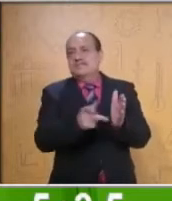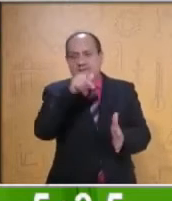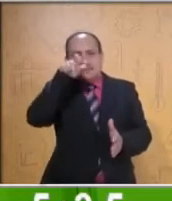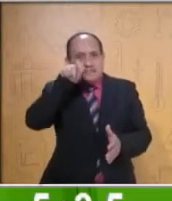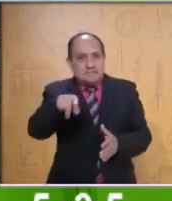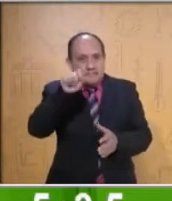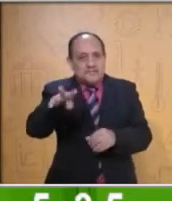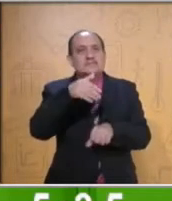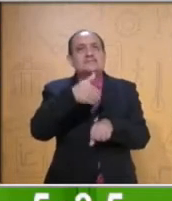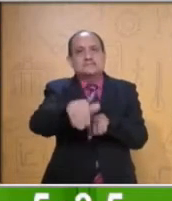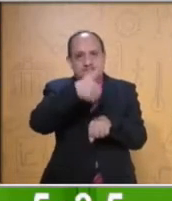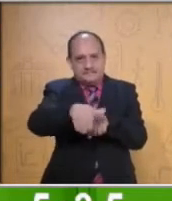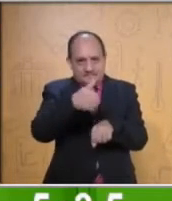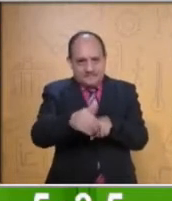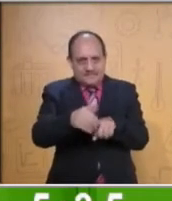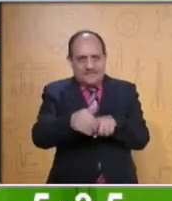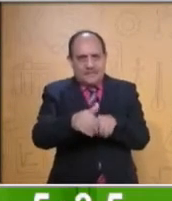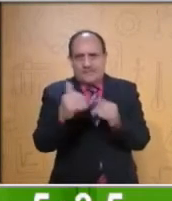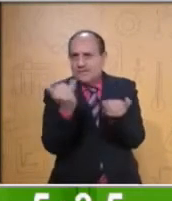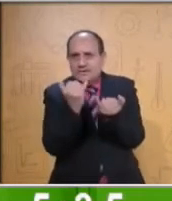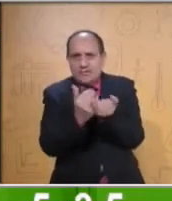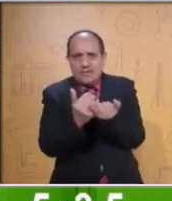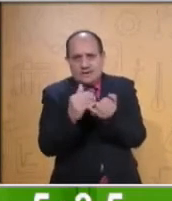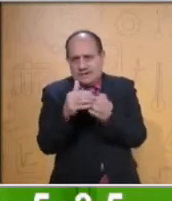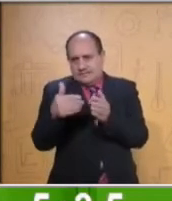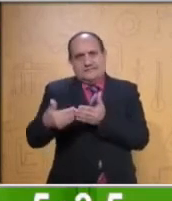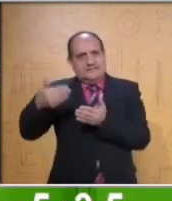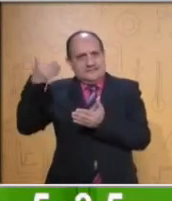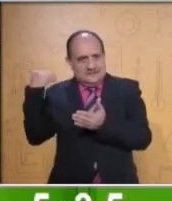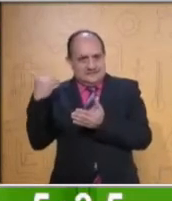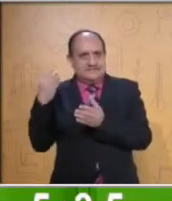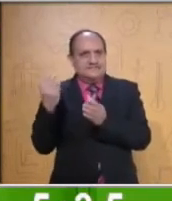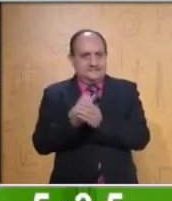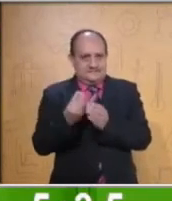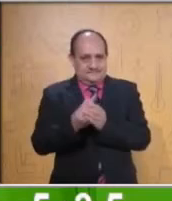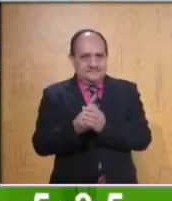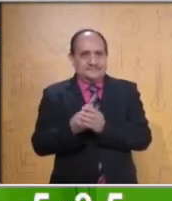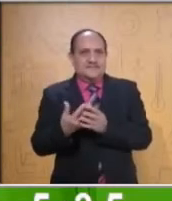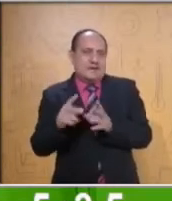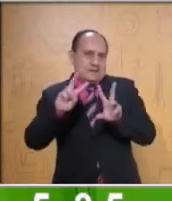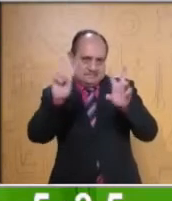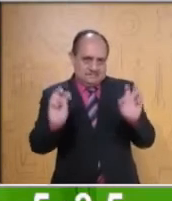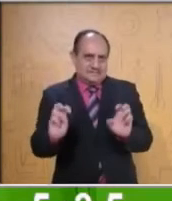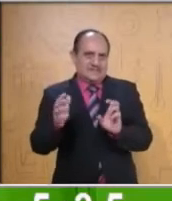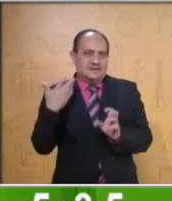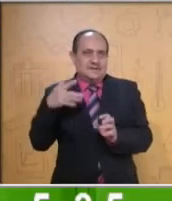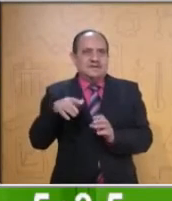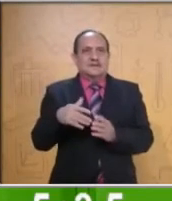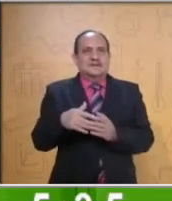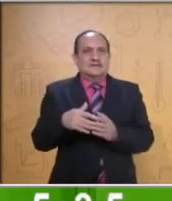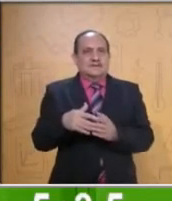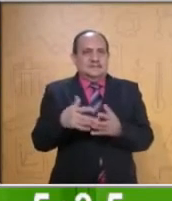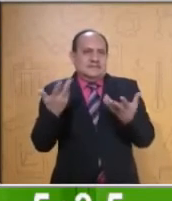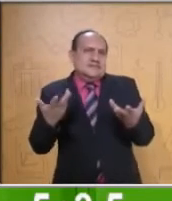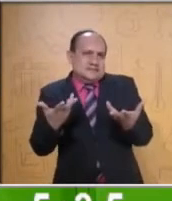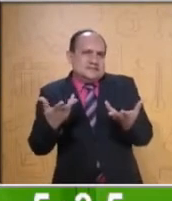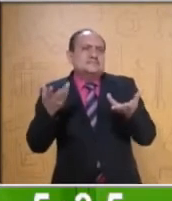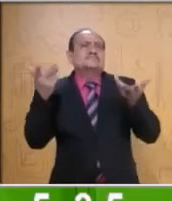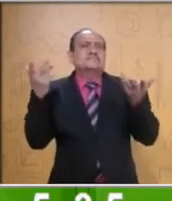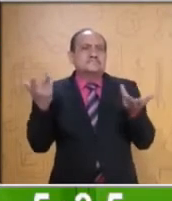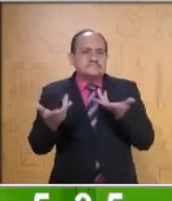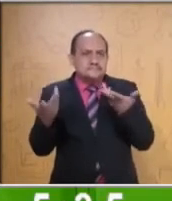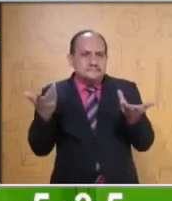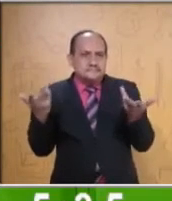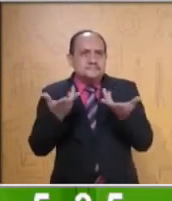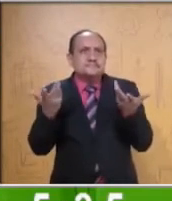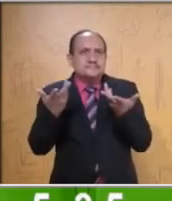repiten, como lo tenía en la parte anterior, en lo que es la media aritmética. Pero, ¿qué es lo que yo voy a hacer aquí? Yo